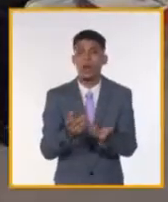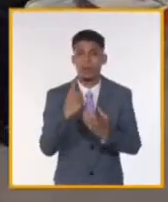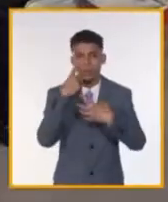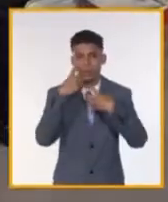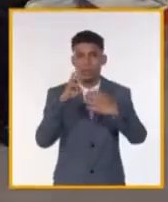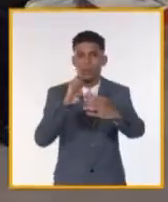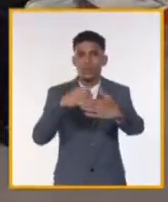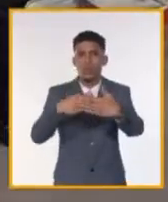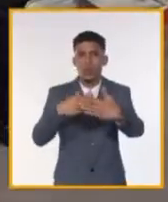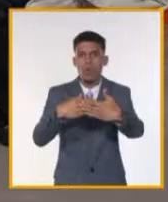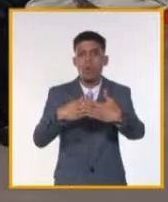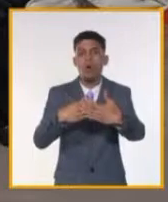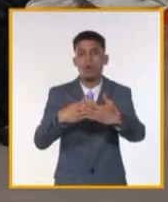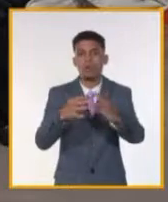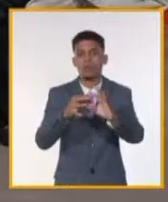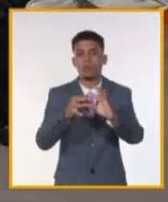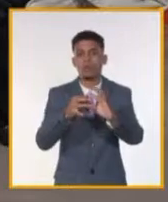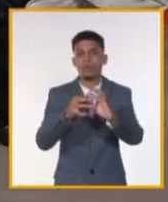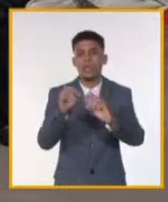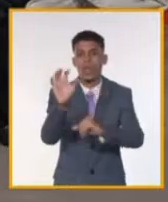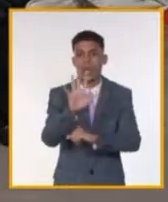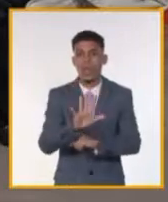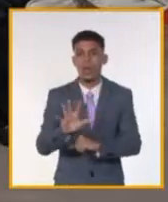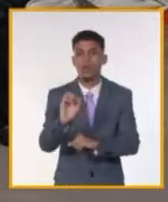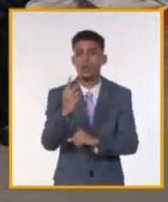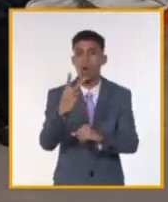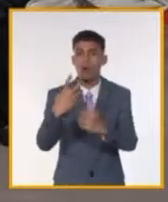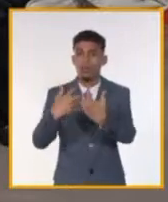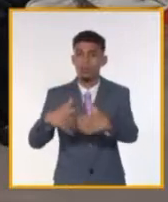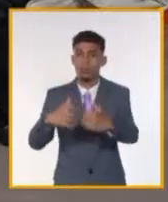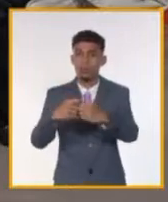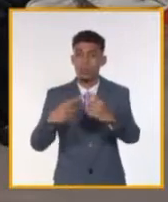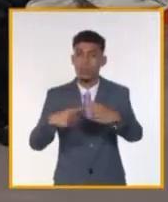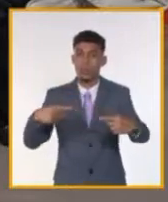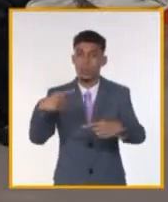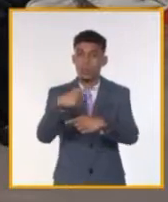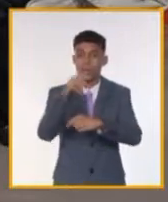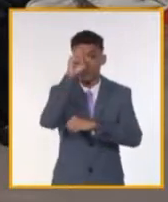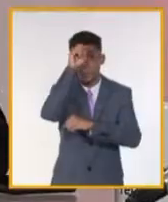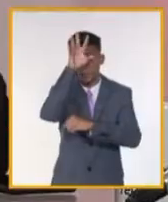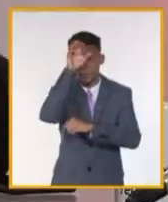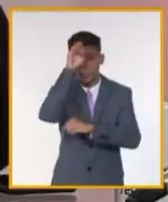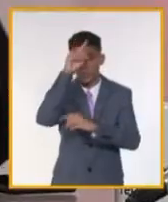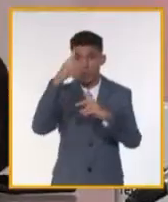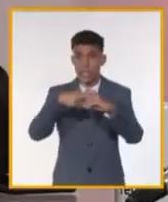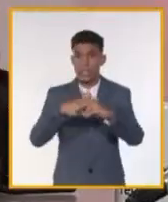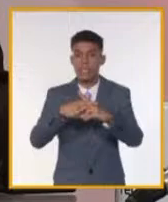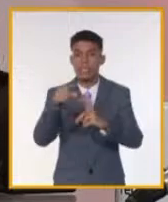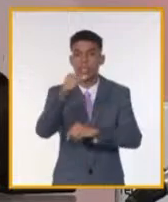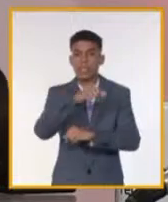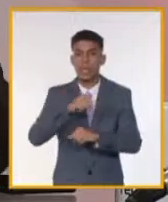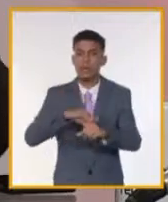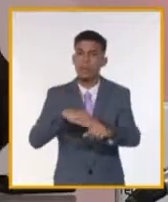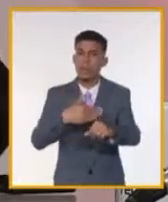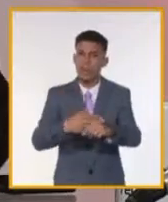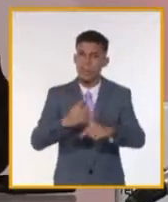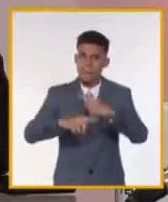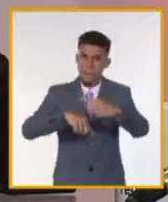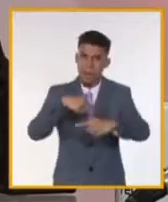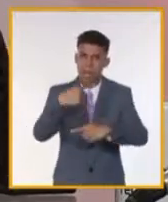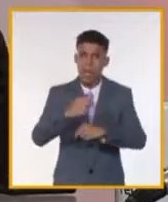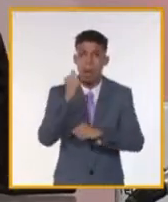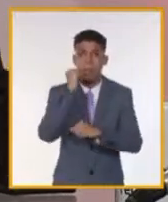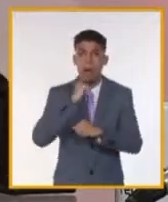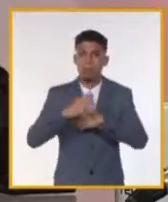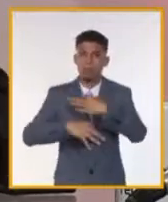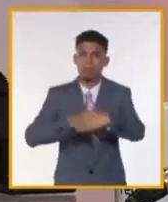grupo GeoMinSal en dos de sus producciones fundamentales, la minería y la sal. Pero bueno, más detalles podremos tener mañana. Tendremos